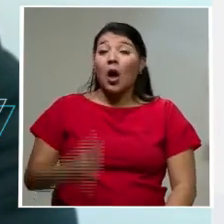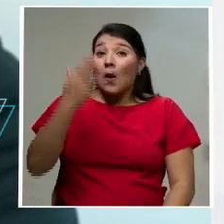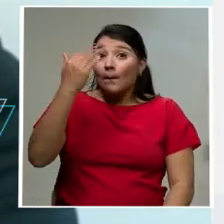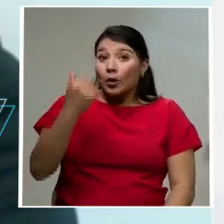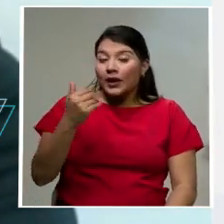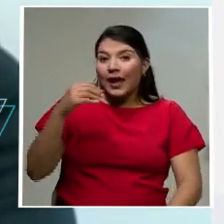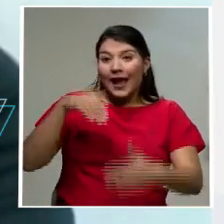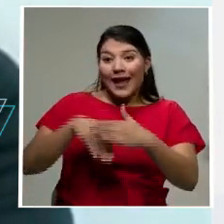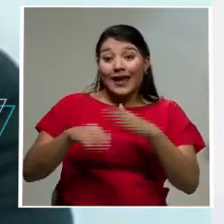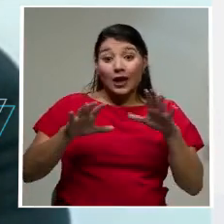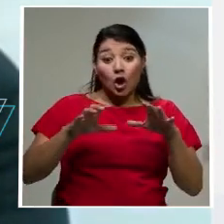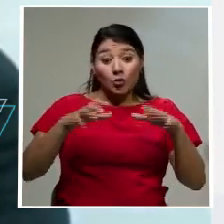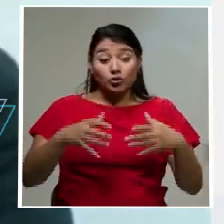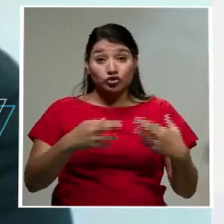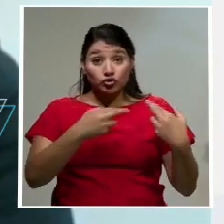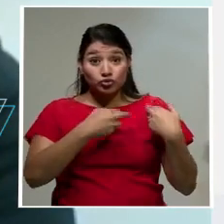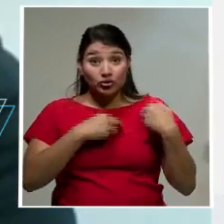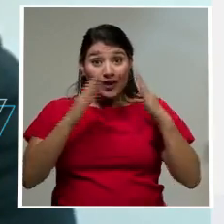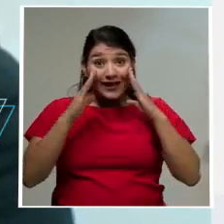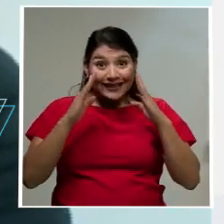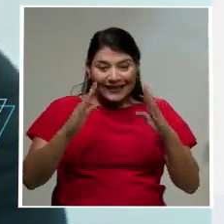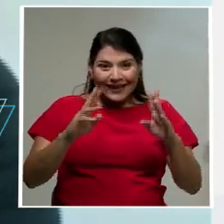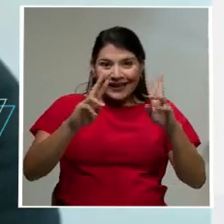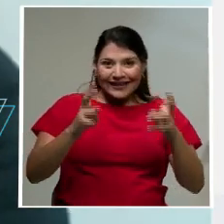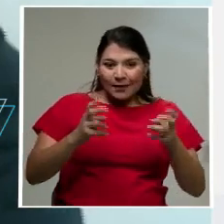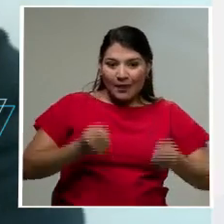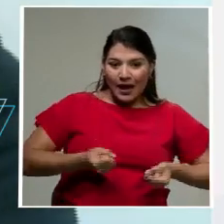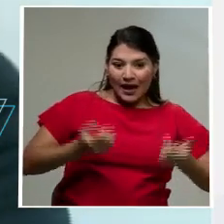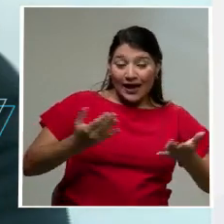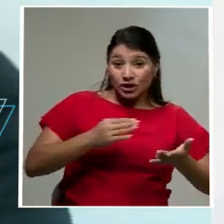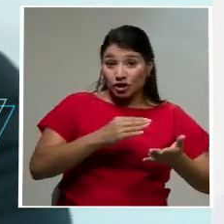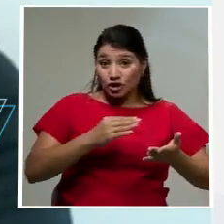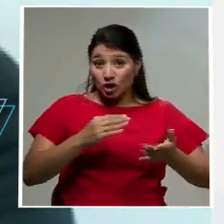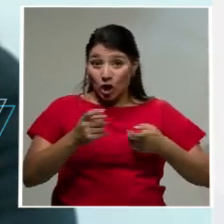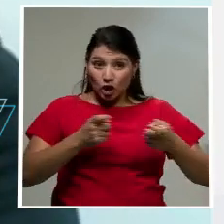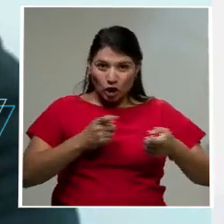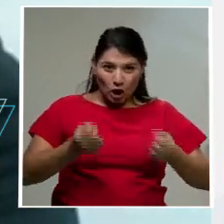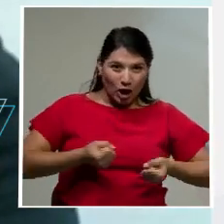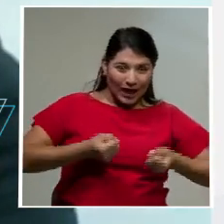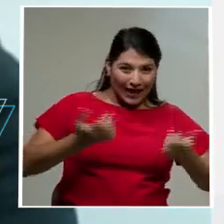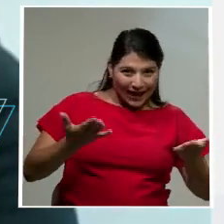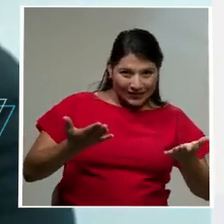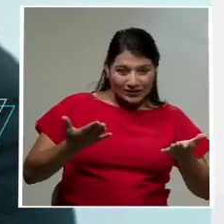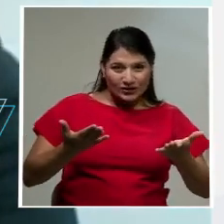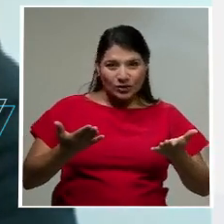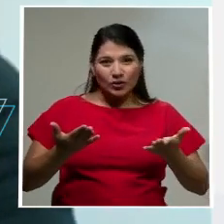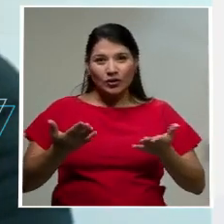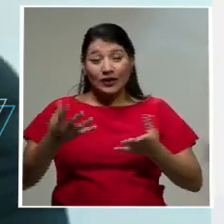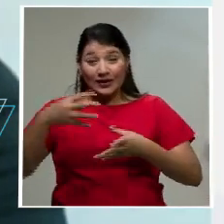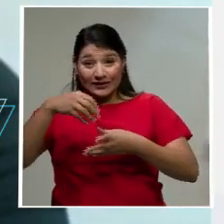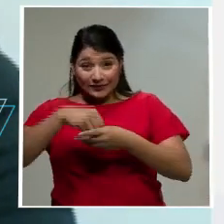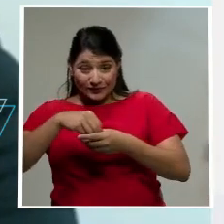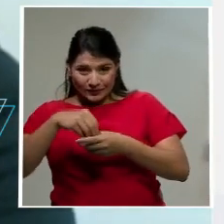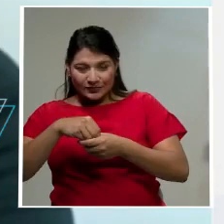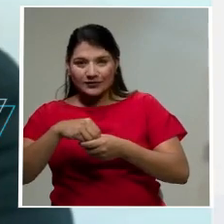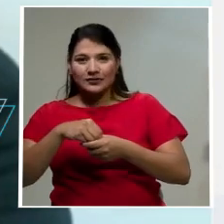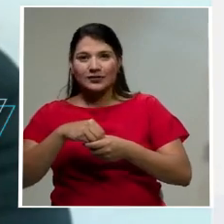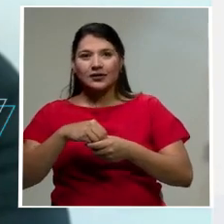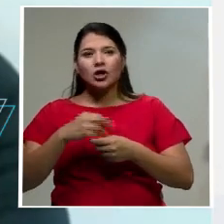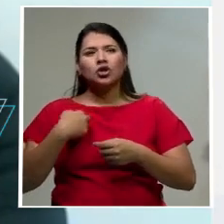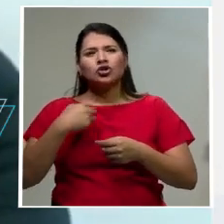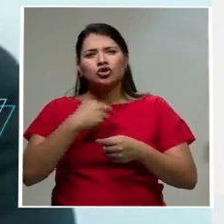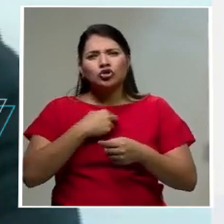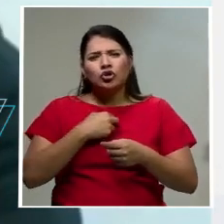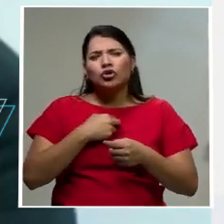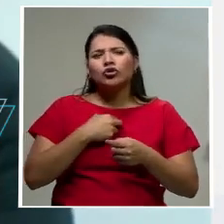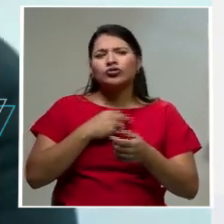la Comisión de Control de Ingreso y Gasto que jalamos, por decirlo así, a la Comisión de Infraestructura para hacer una sola